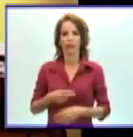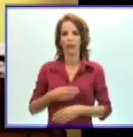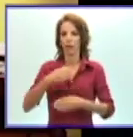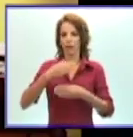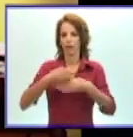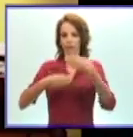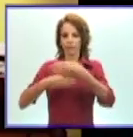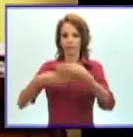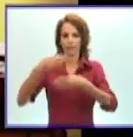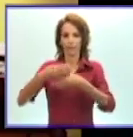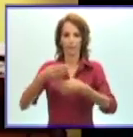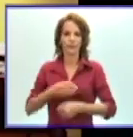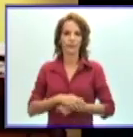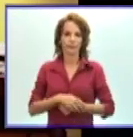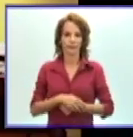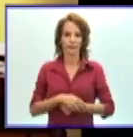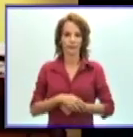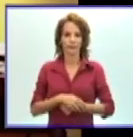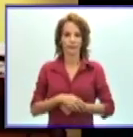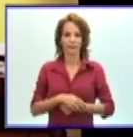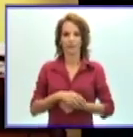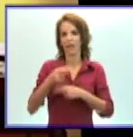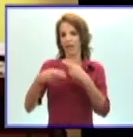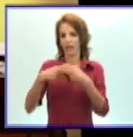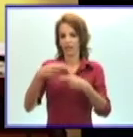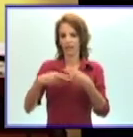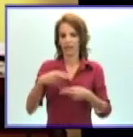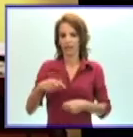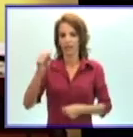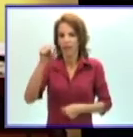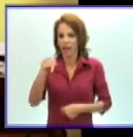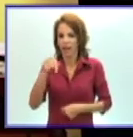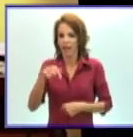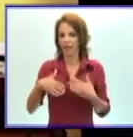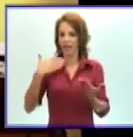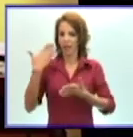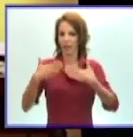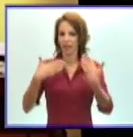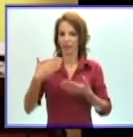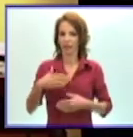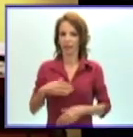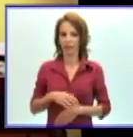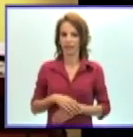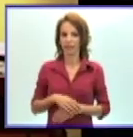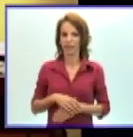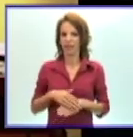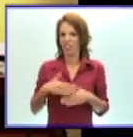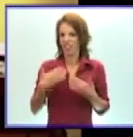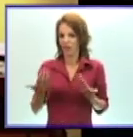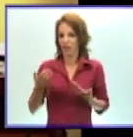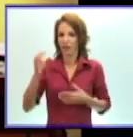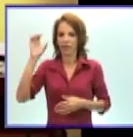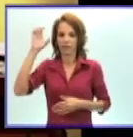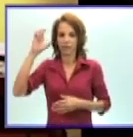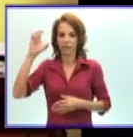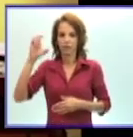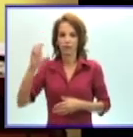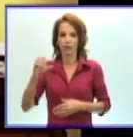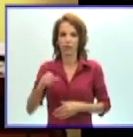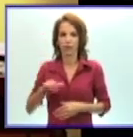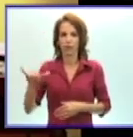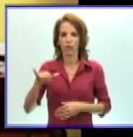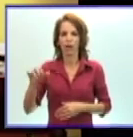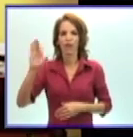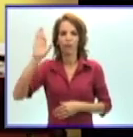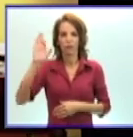a realizar. Esos son actividades propias de qué, de los científicos y en especial de los físicos, para construir